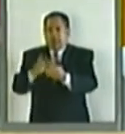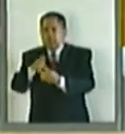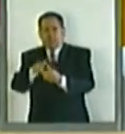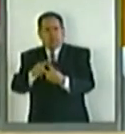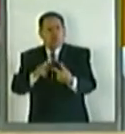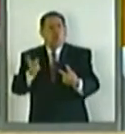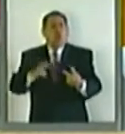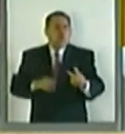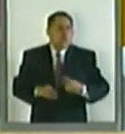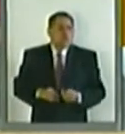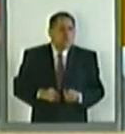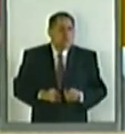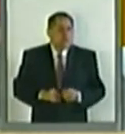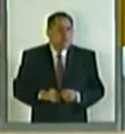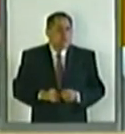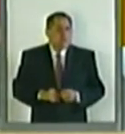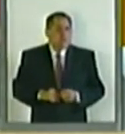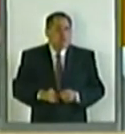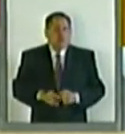ciudadanos.